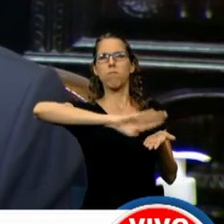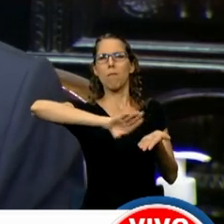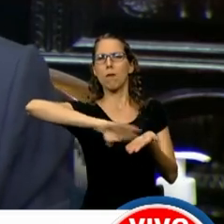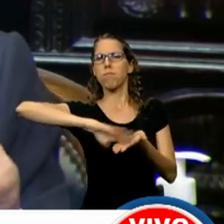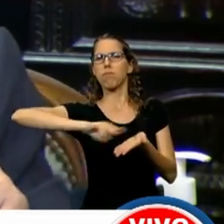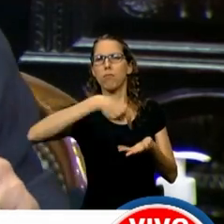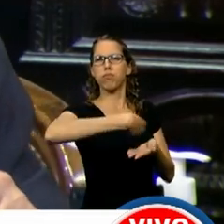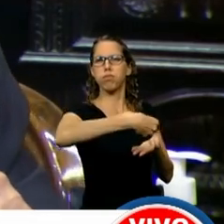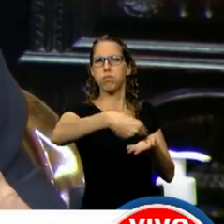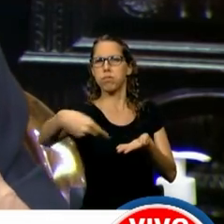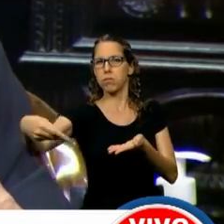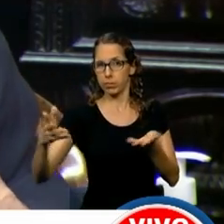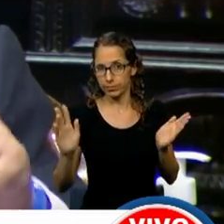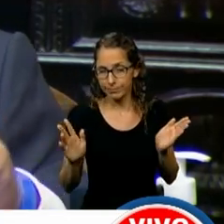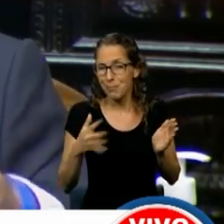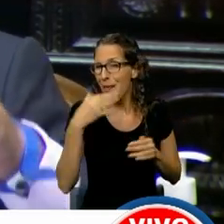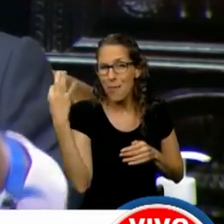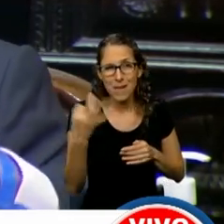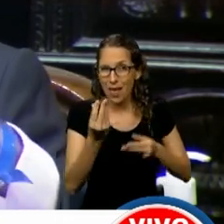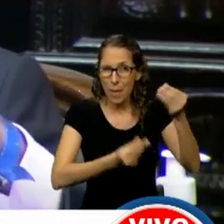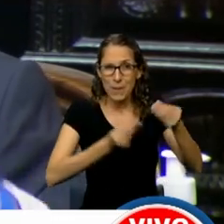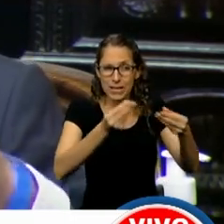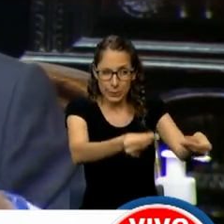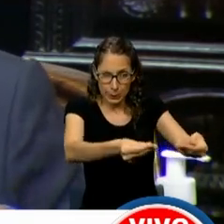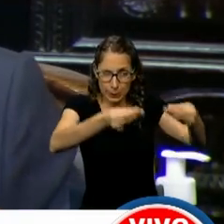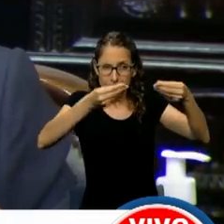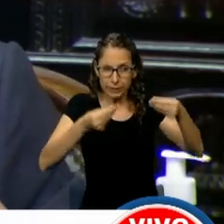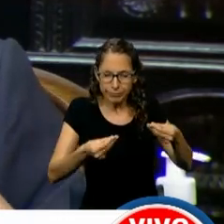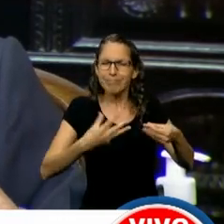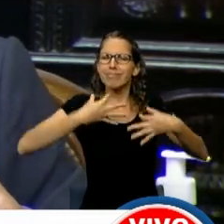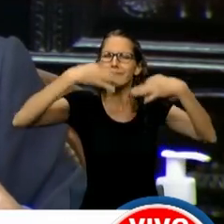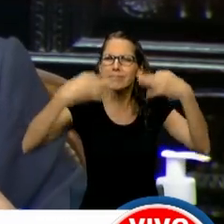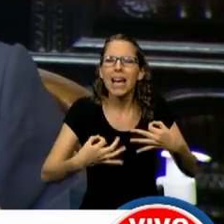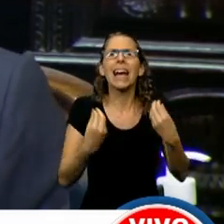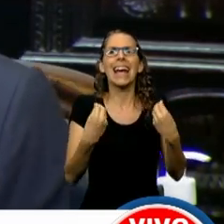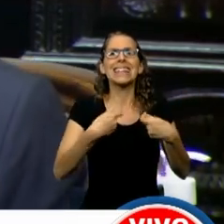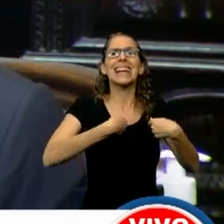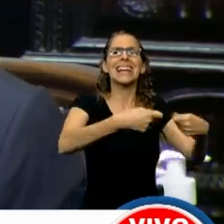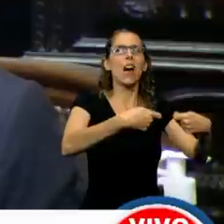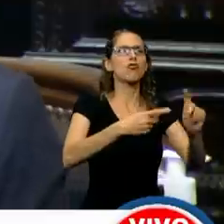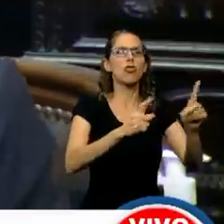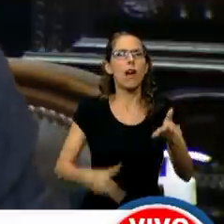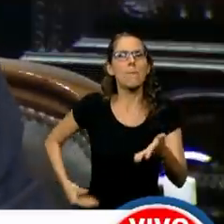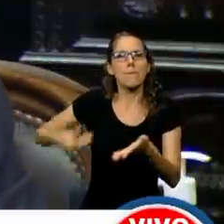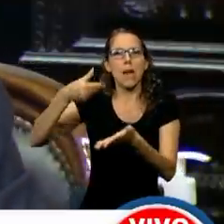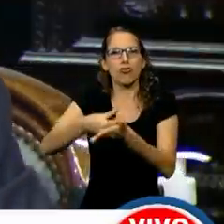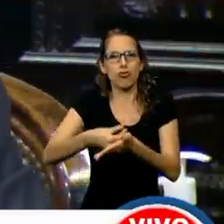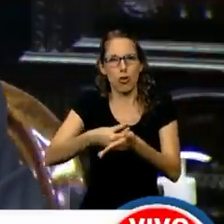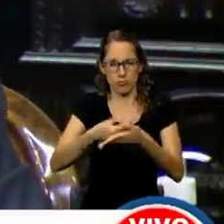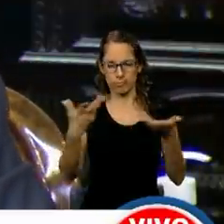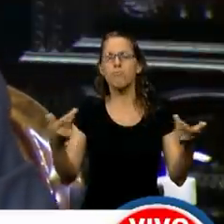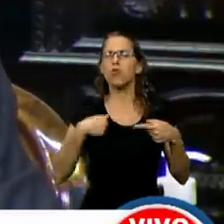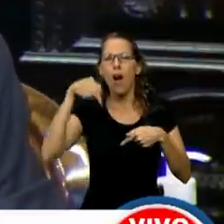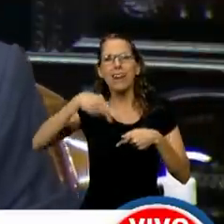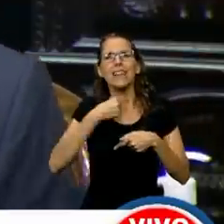el presupuesto verdadero es lo que se invierte y voy a hablar específicamente de educación